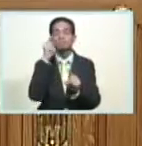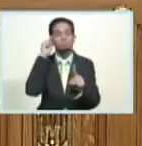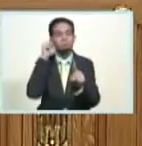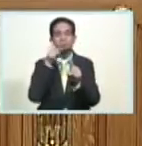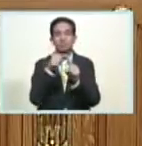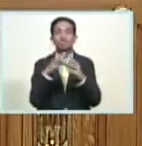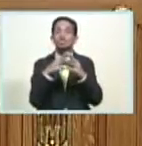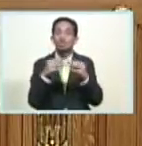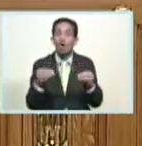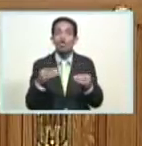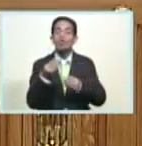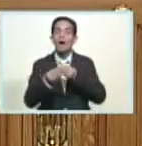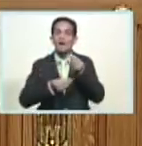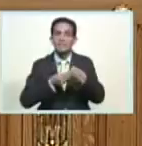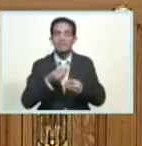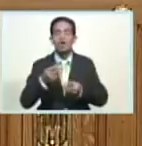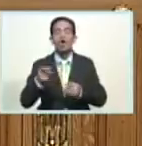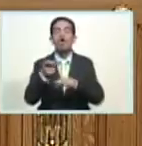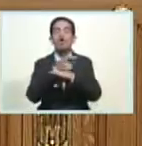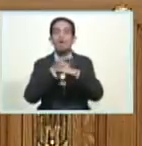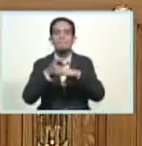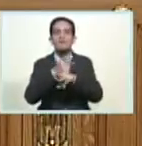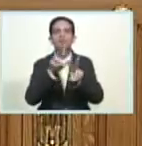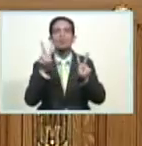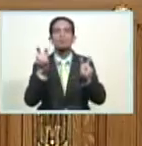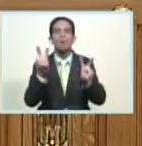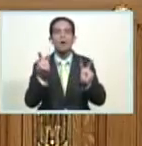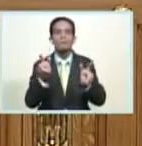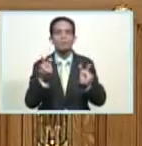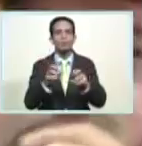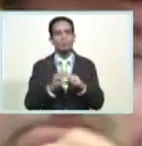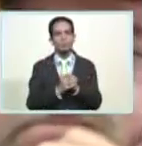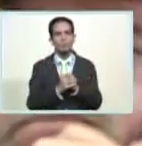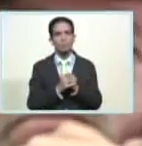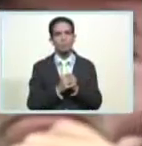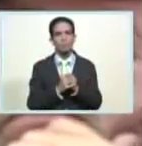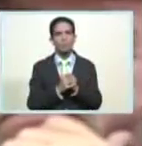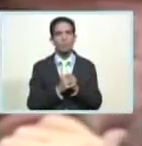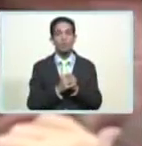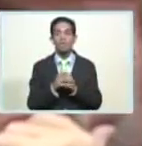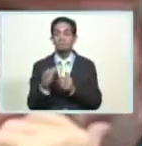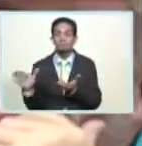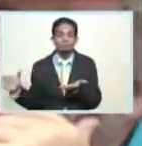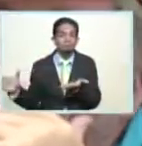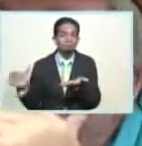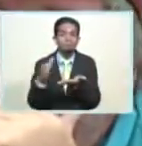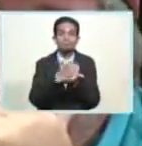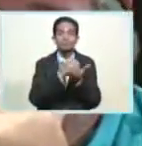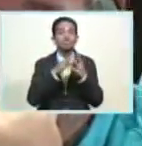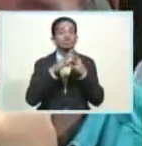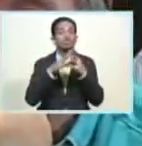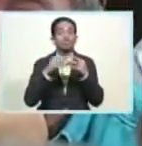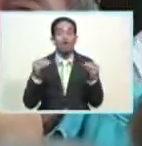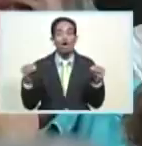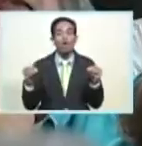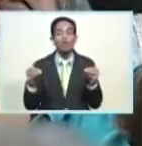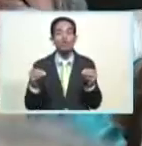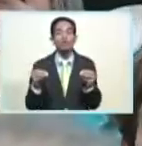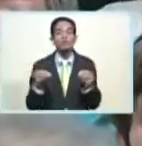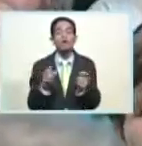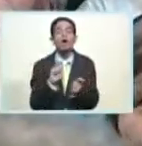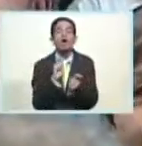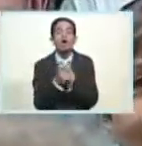popular, eficiente, eficaz, nuevo. A que todos, constituyentes,